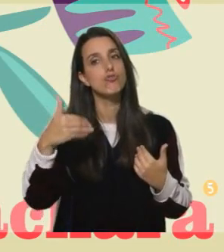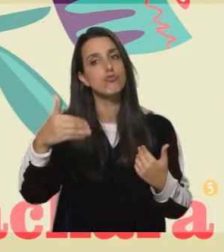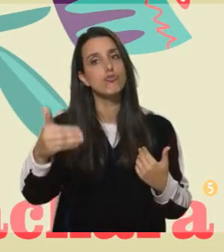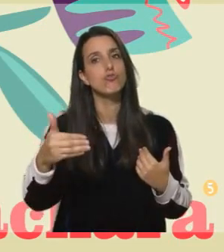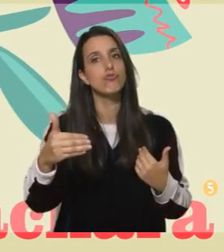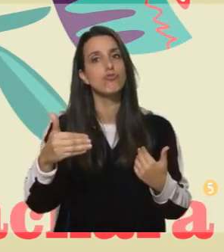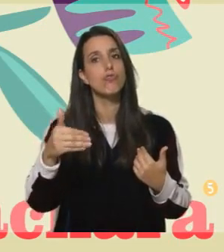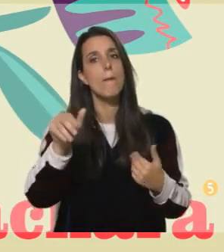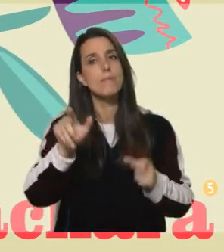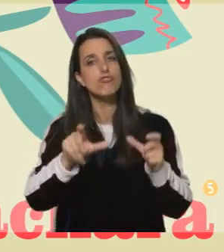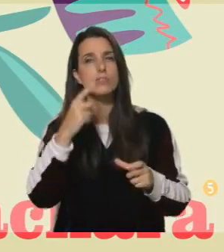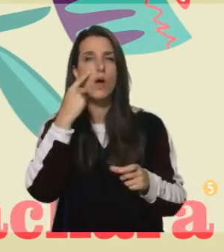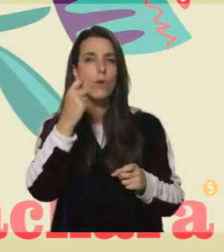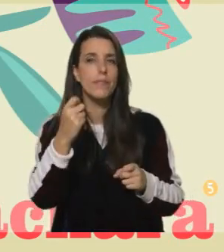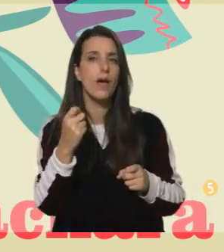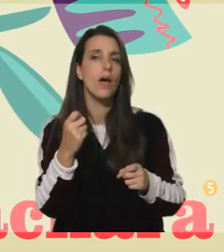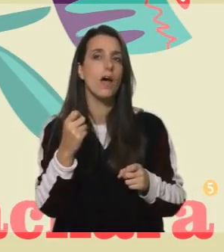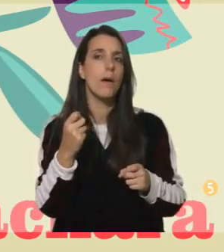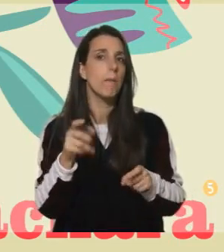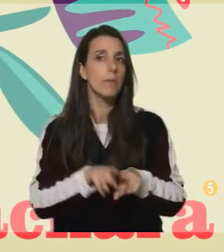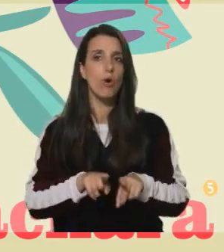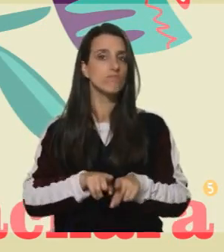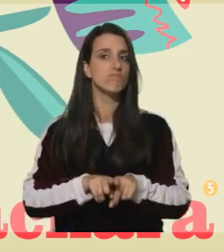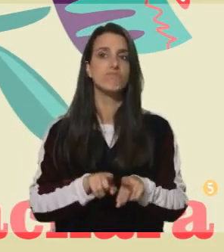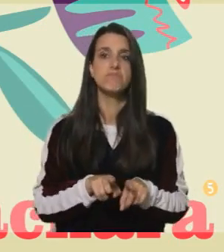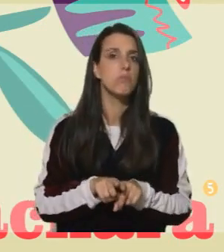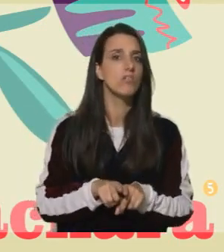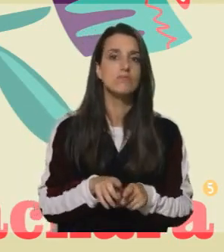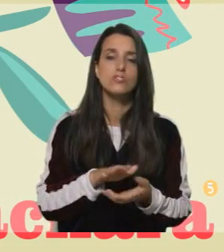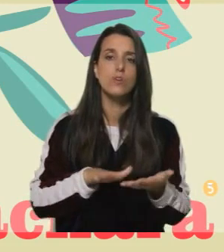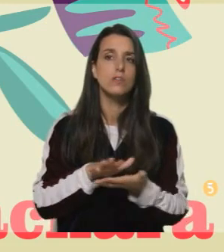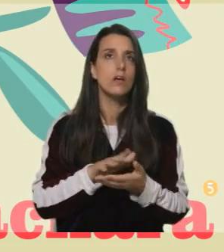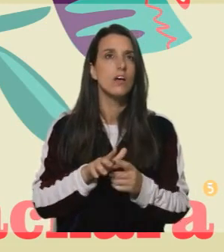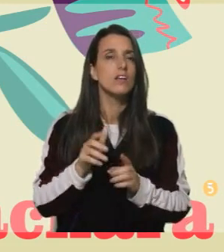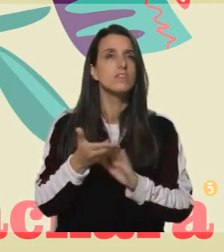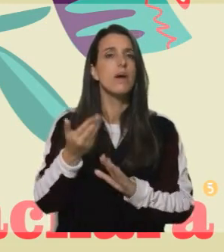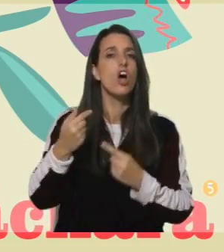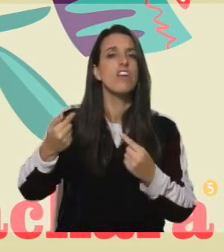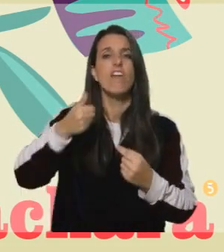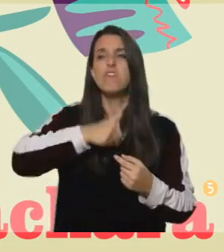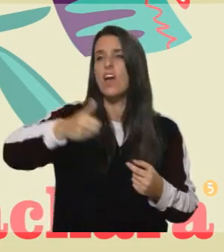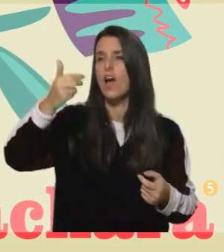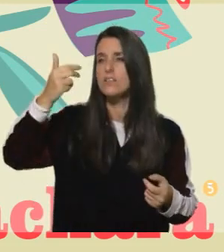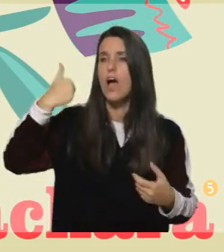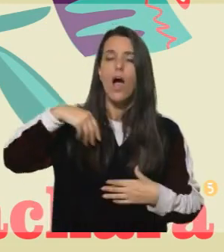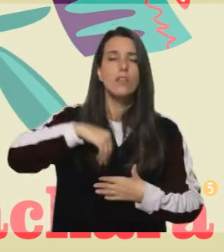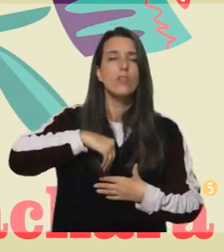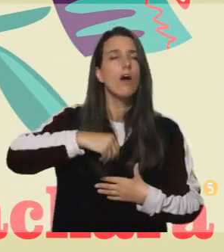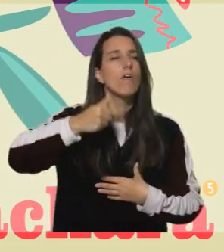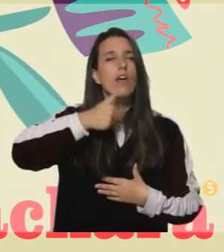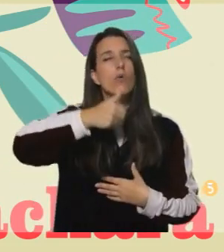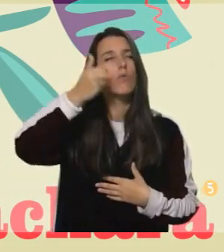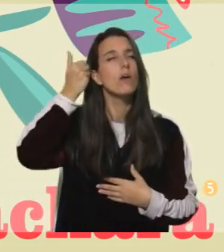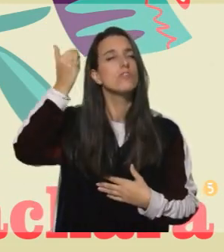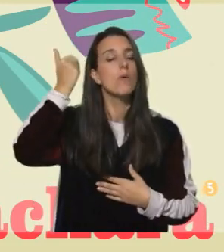pacientes me fui dando cuenta que sucede lo mismo era el pasado el pasado evitando en la persona porque a veces